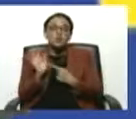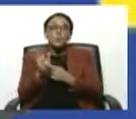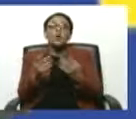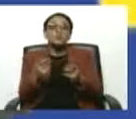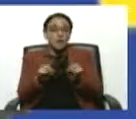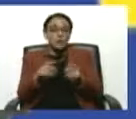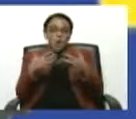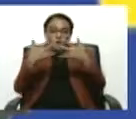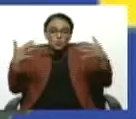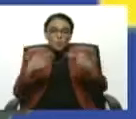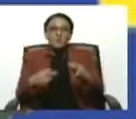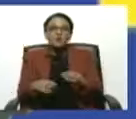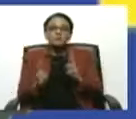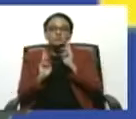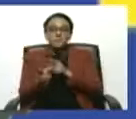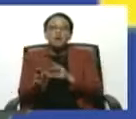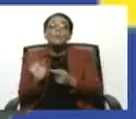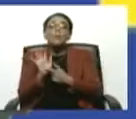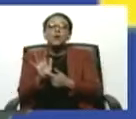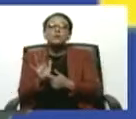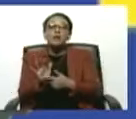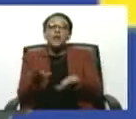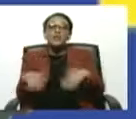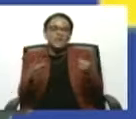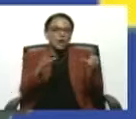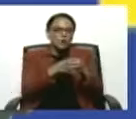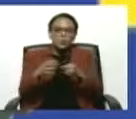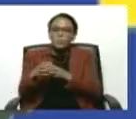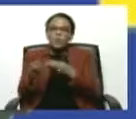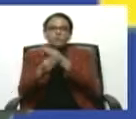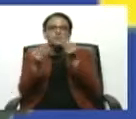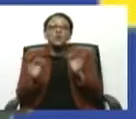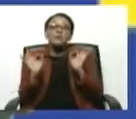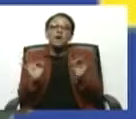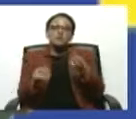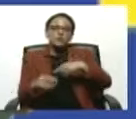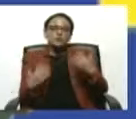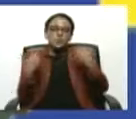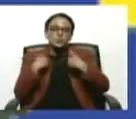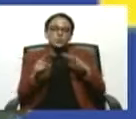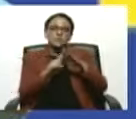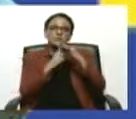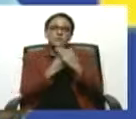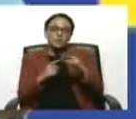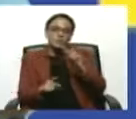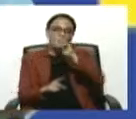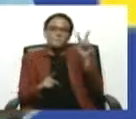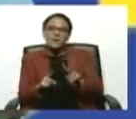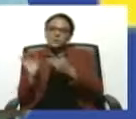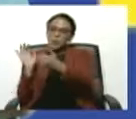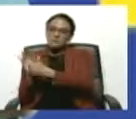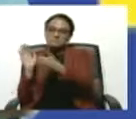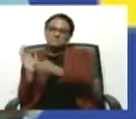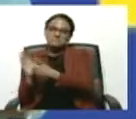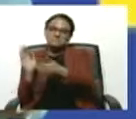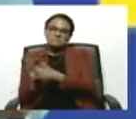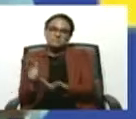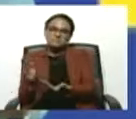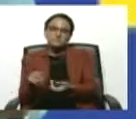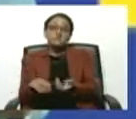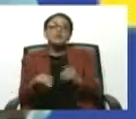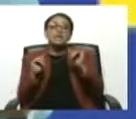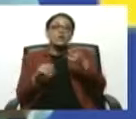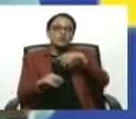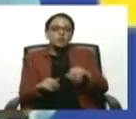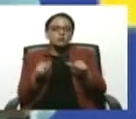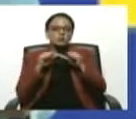realmente hablan de lo que hemos transitado como pueblo, que hemos transitado también en un esfuerzo nacional